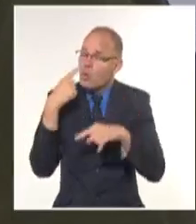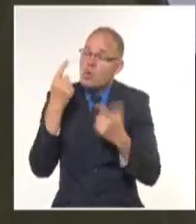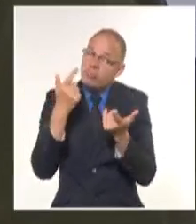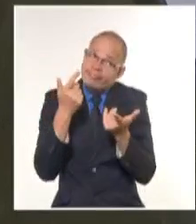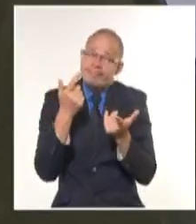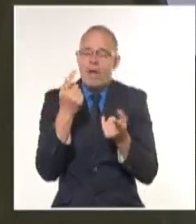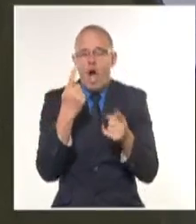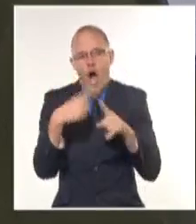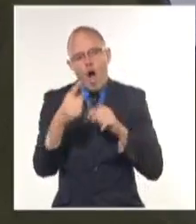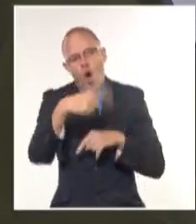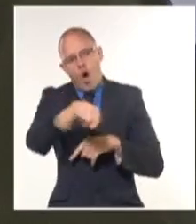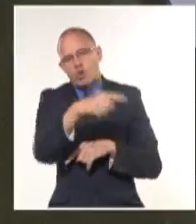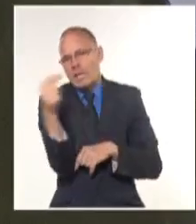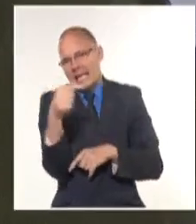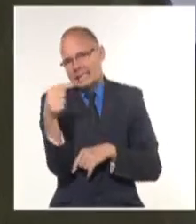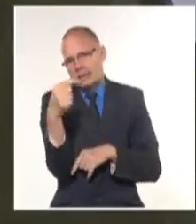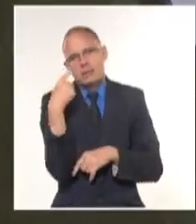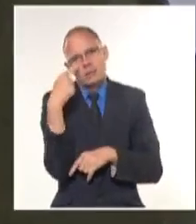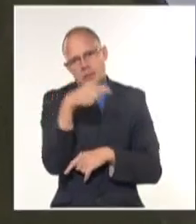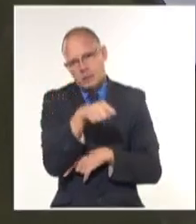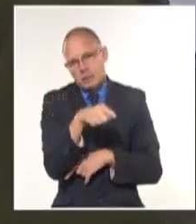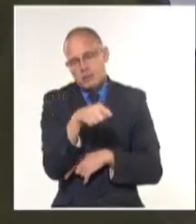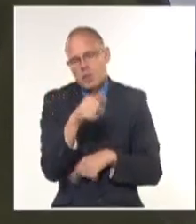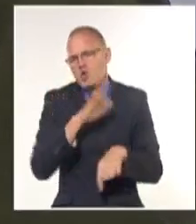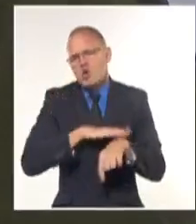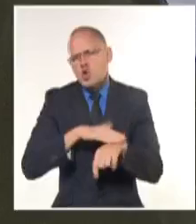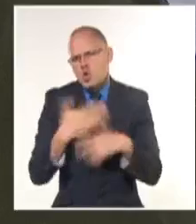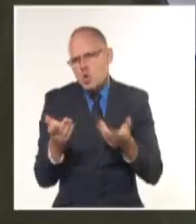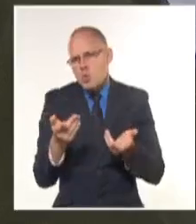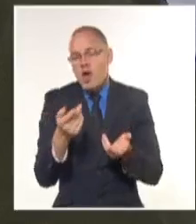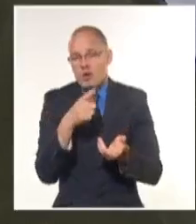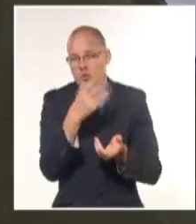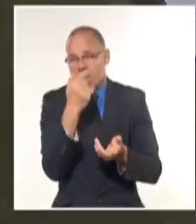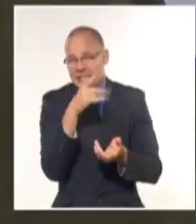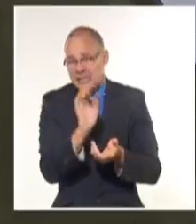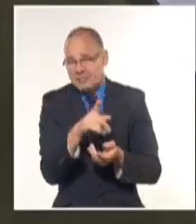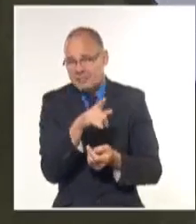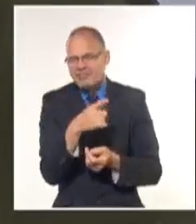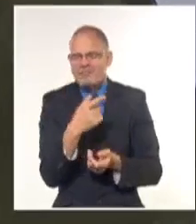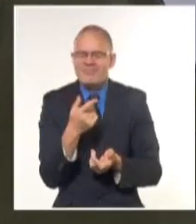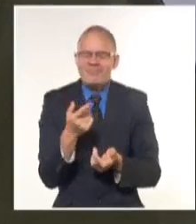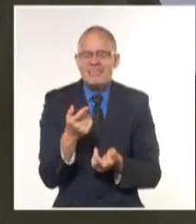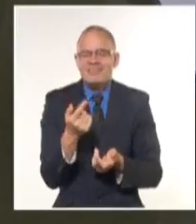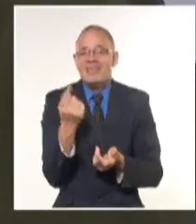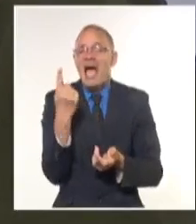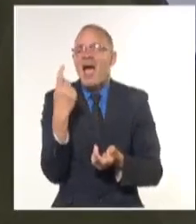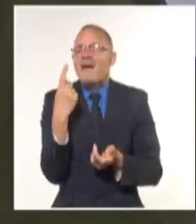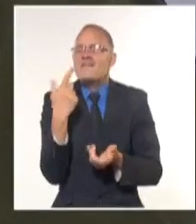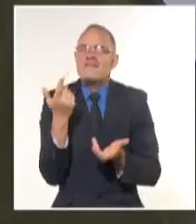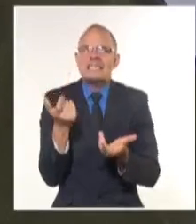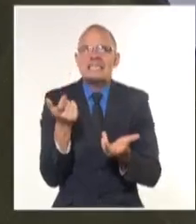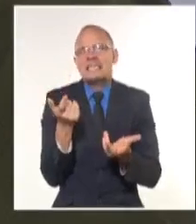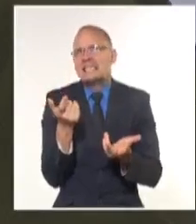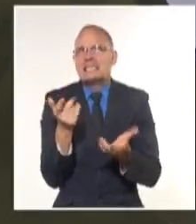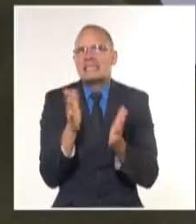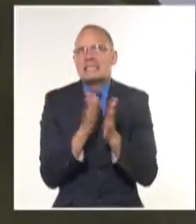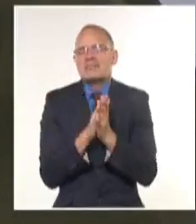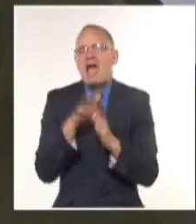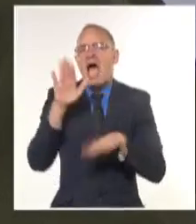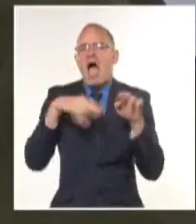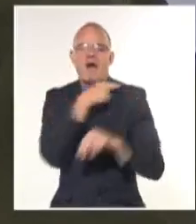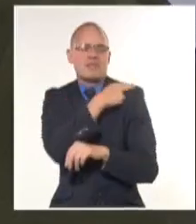están sobre todo en algo que ahorita mencionaste y que yo lo vinculo a ello, que es la falta de transparencia en ocasiones. Cuando hay